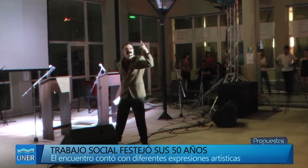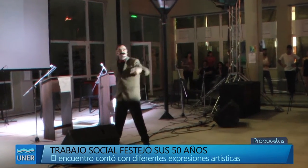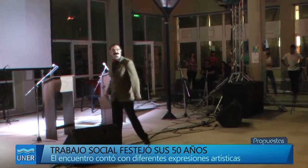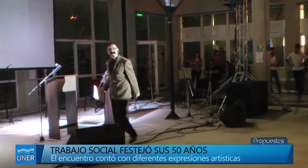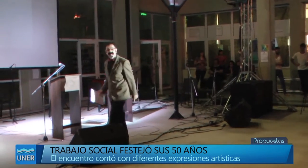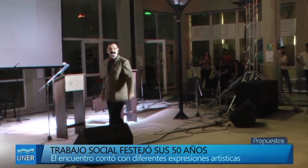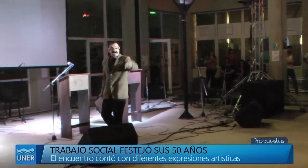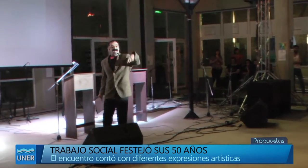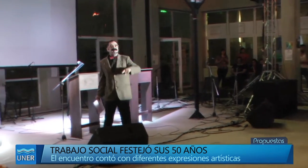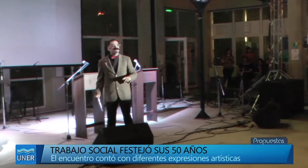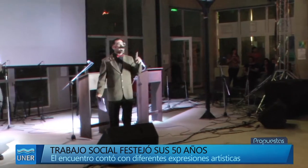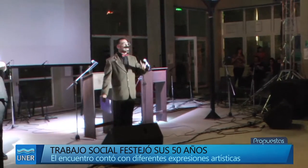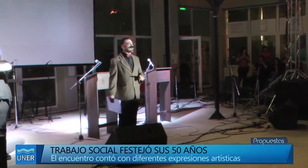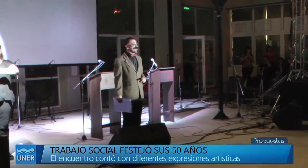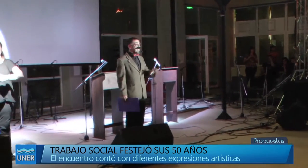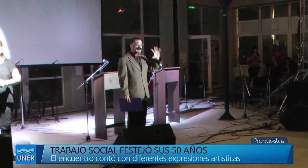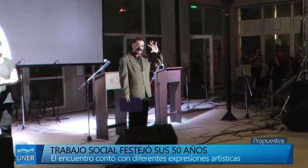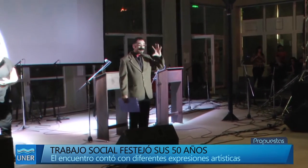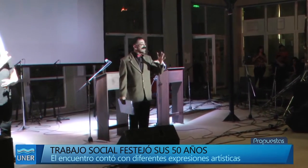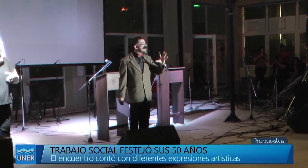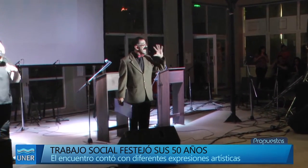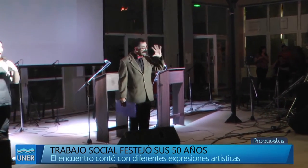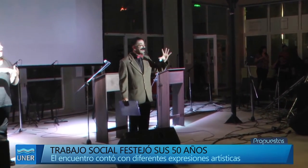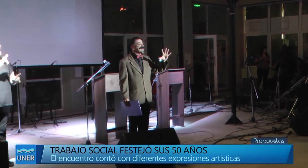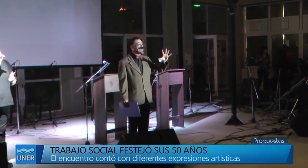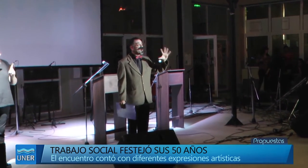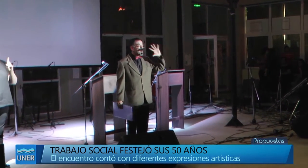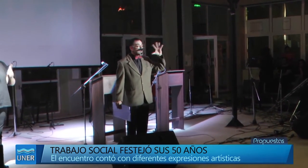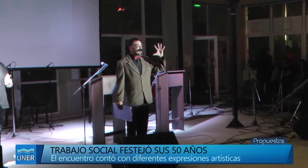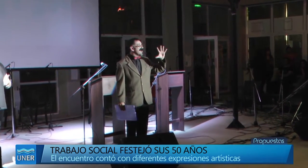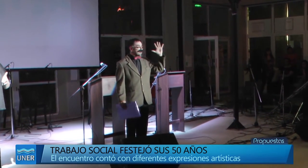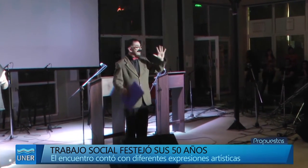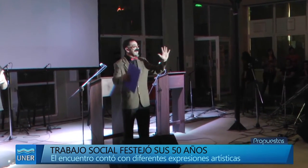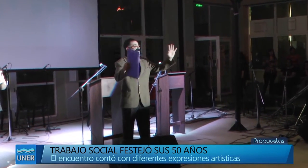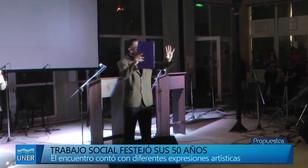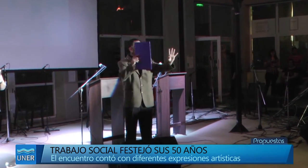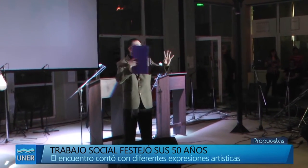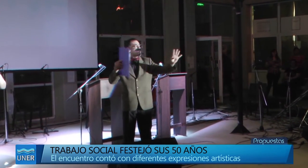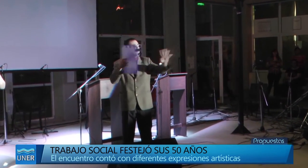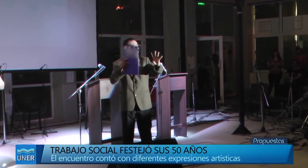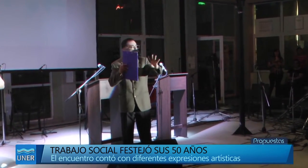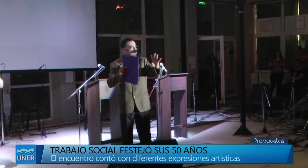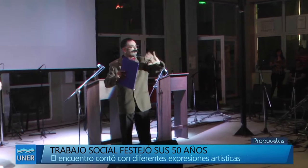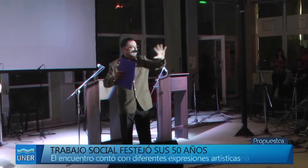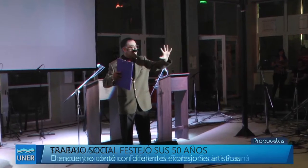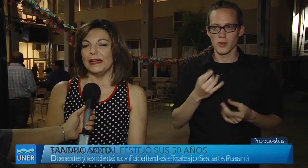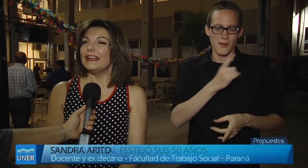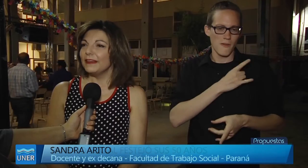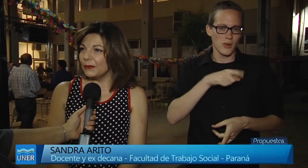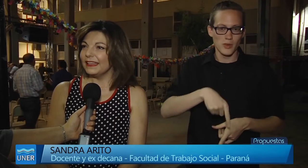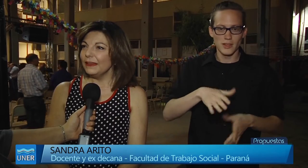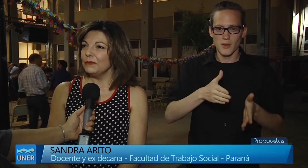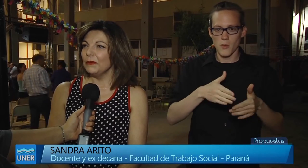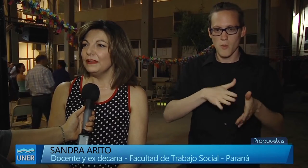del trabajo social y de la Facultad de Trabajo Social, también Aspirucha, voy avisando, ¿no? Se les acomodaron los patos cuando se graduaron. Para